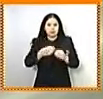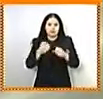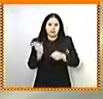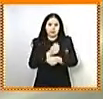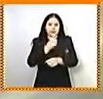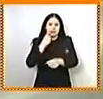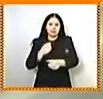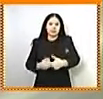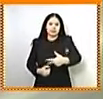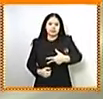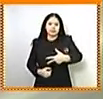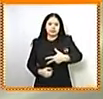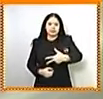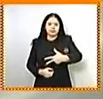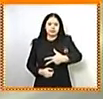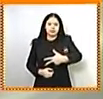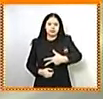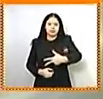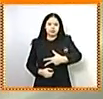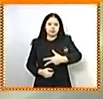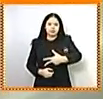ganador.